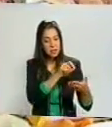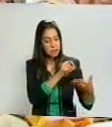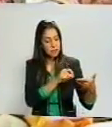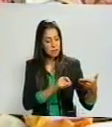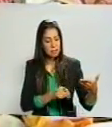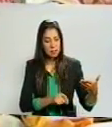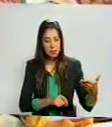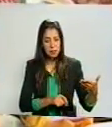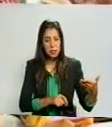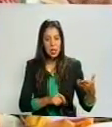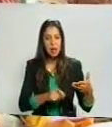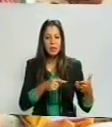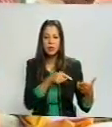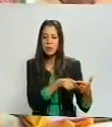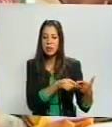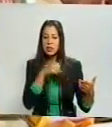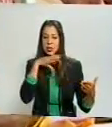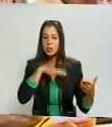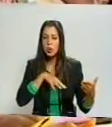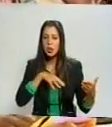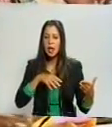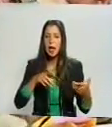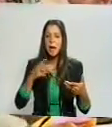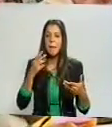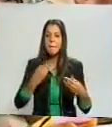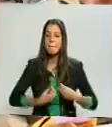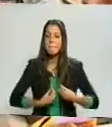de Manuelita.